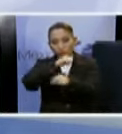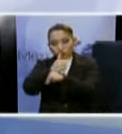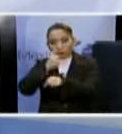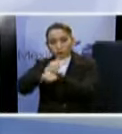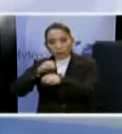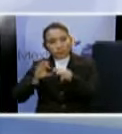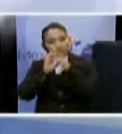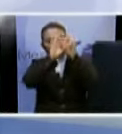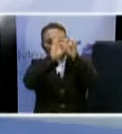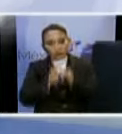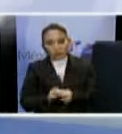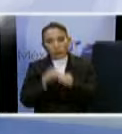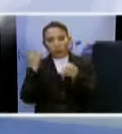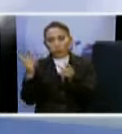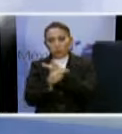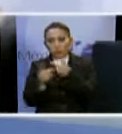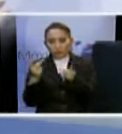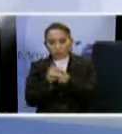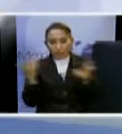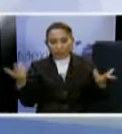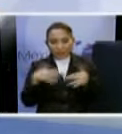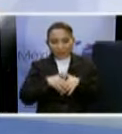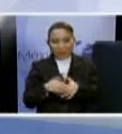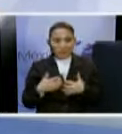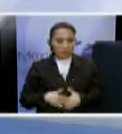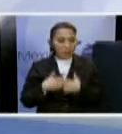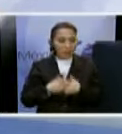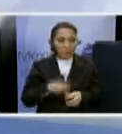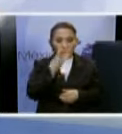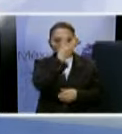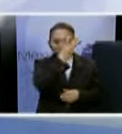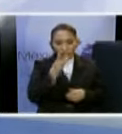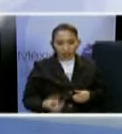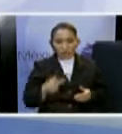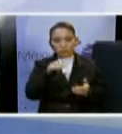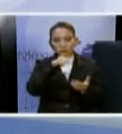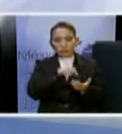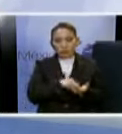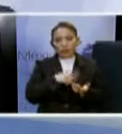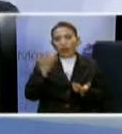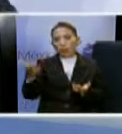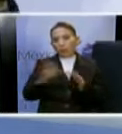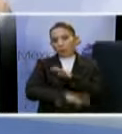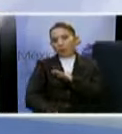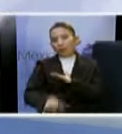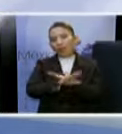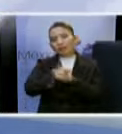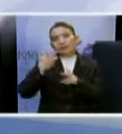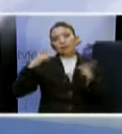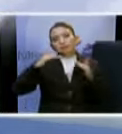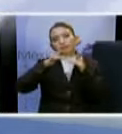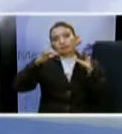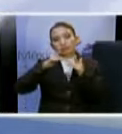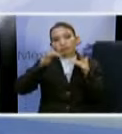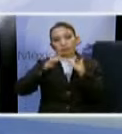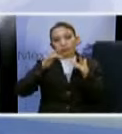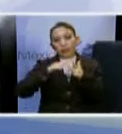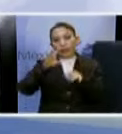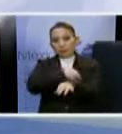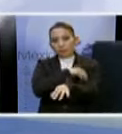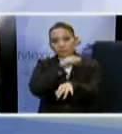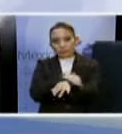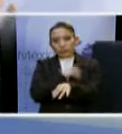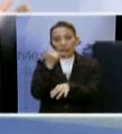importantes vinculaciones con las manufacturas. Esto va a pasar a nivel de los tres países de la región, sustentadas en esta interconexión